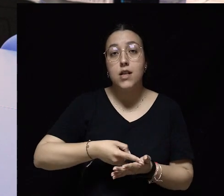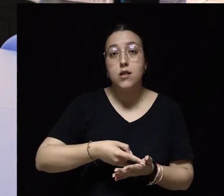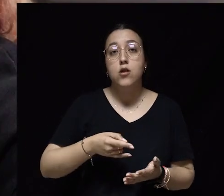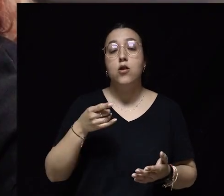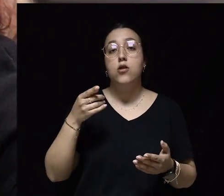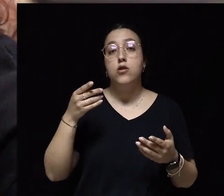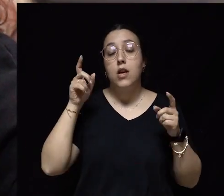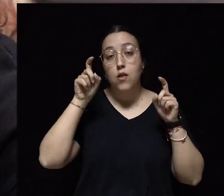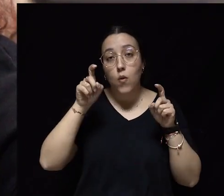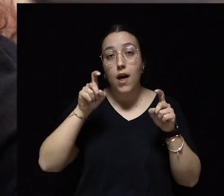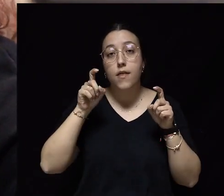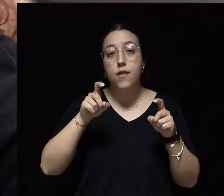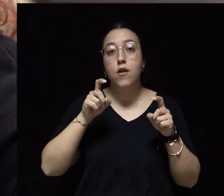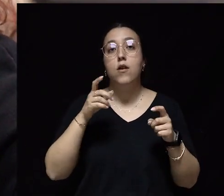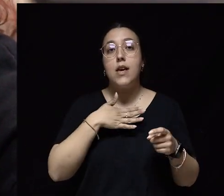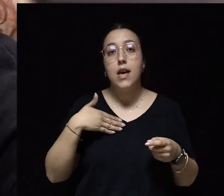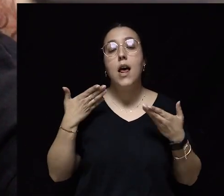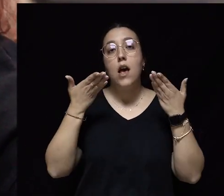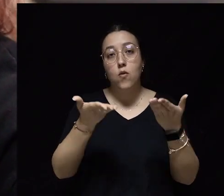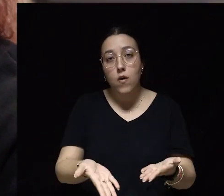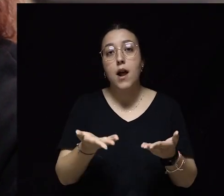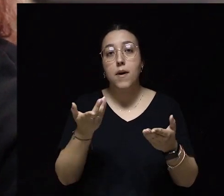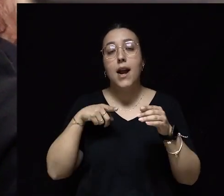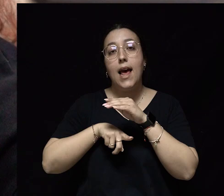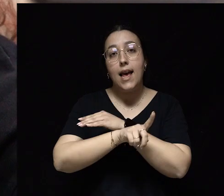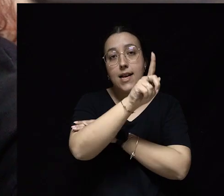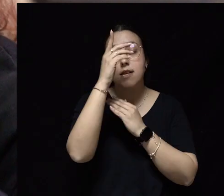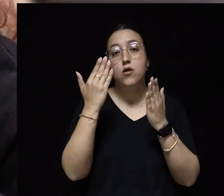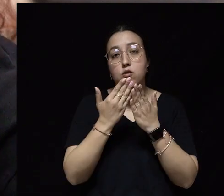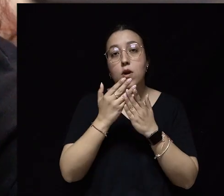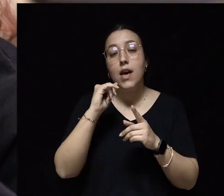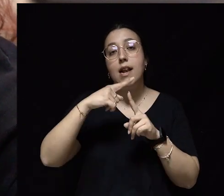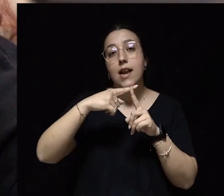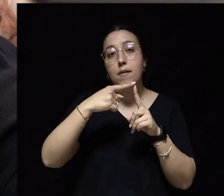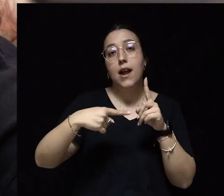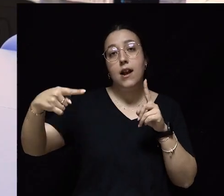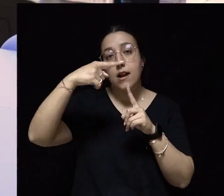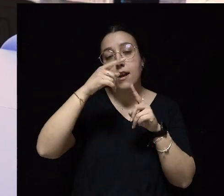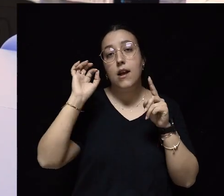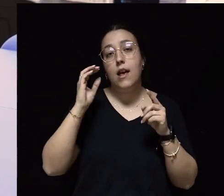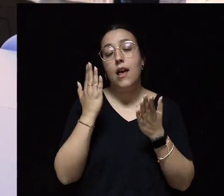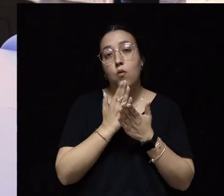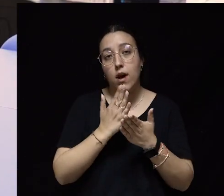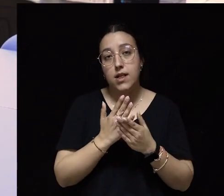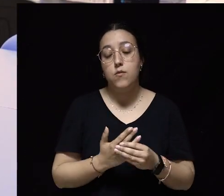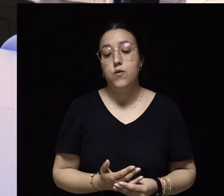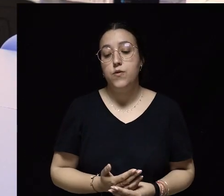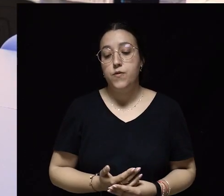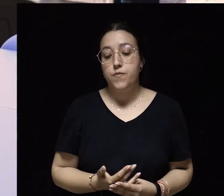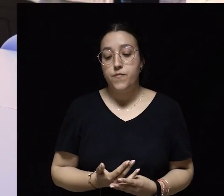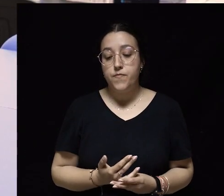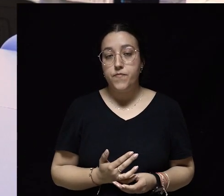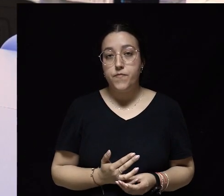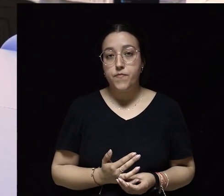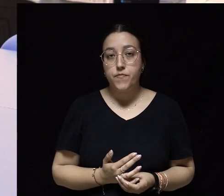en educación y en otros aspectos que van a ayudar, o espero que ayuden y que fomenten a que